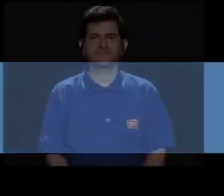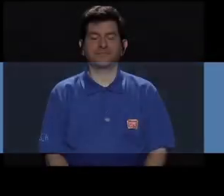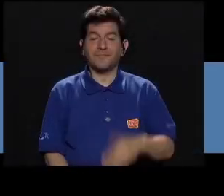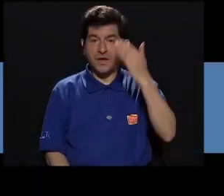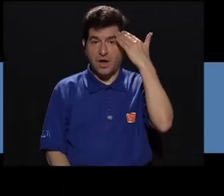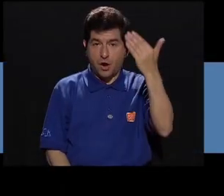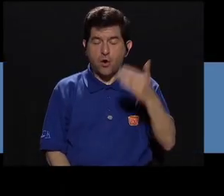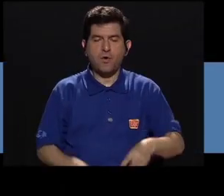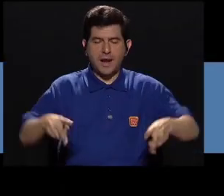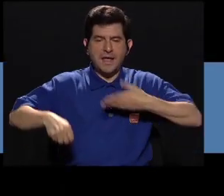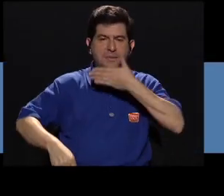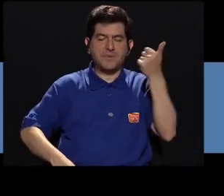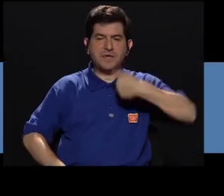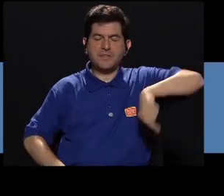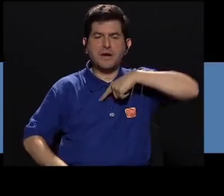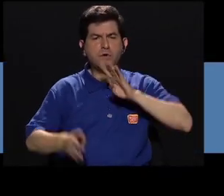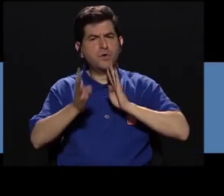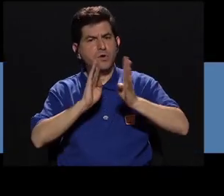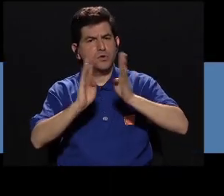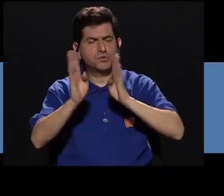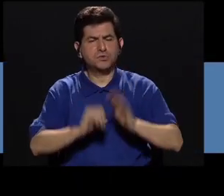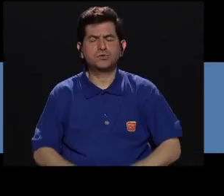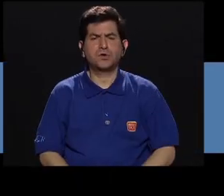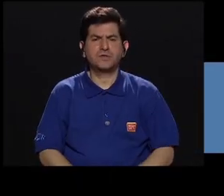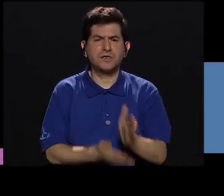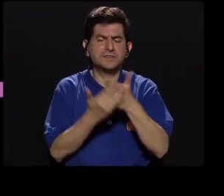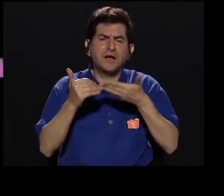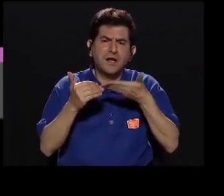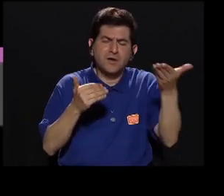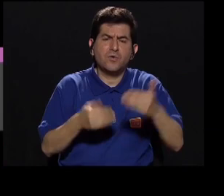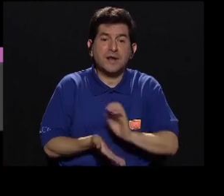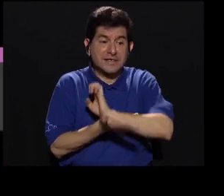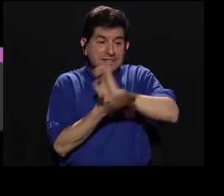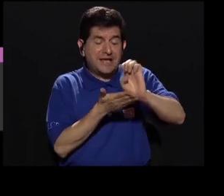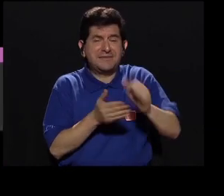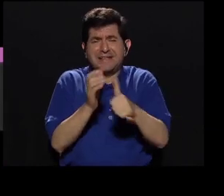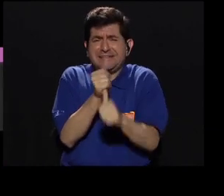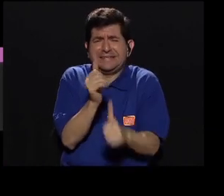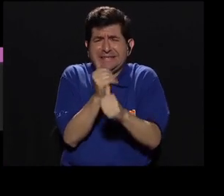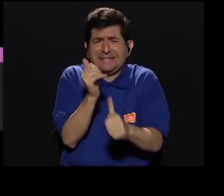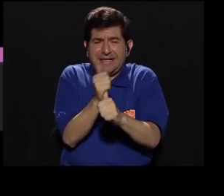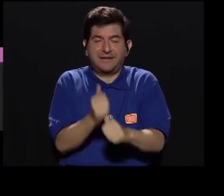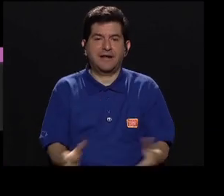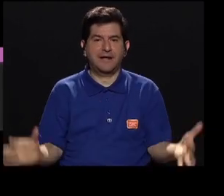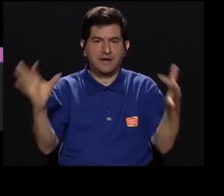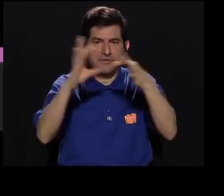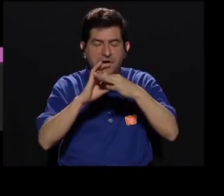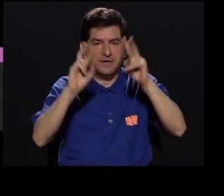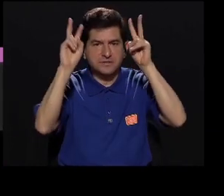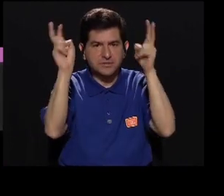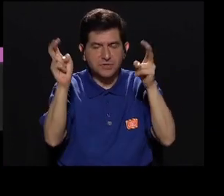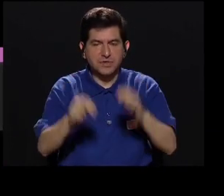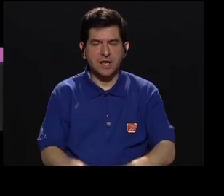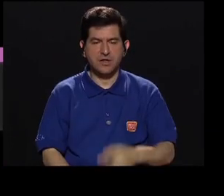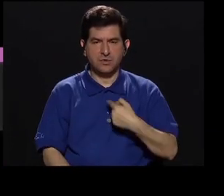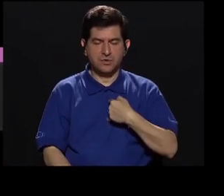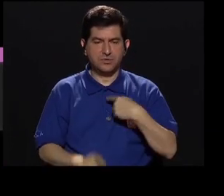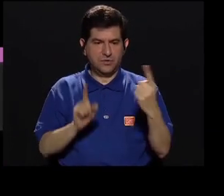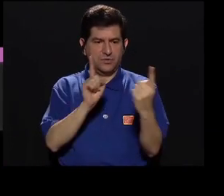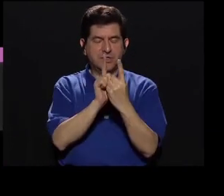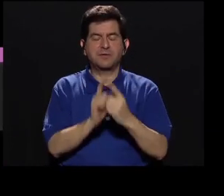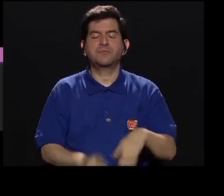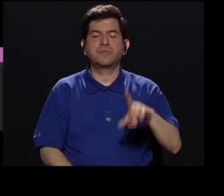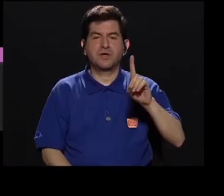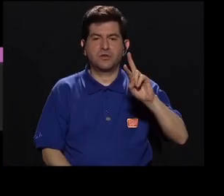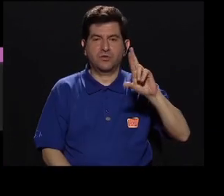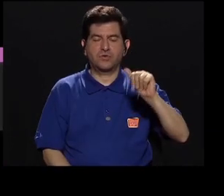hola en vivir mejor estamos conversando acerca de algunos aspectos para prevenir la diarrea a propósito de este tema me encuentro con la